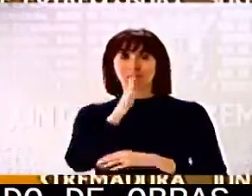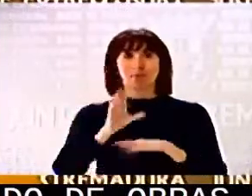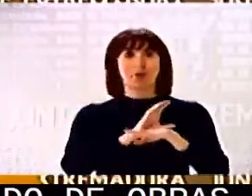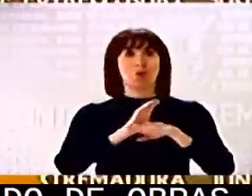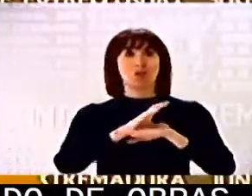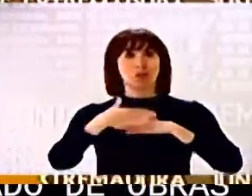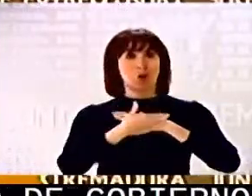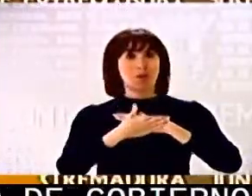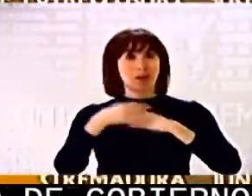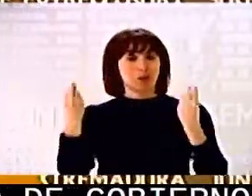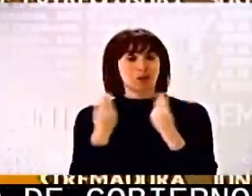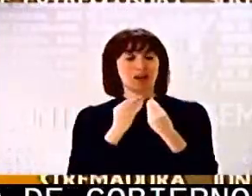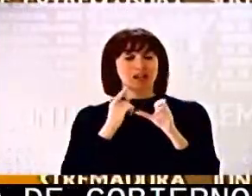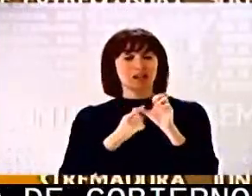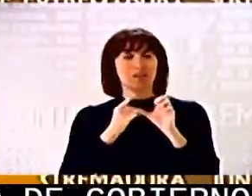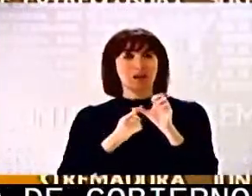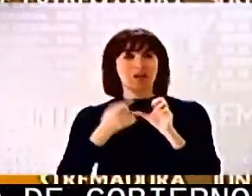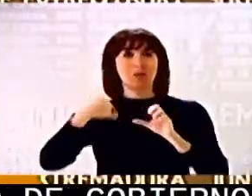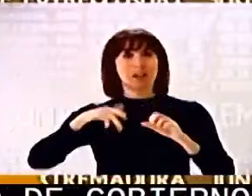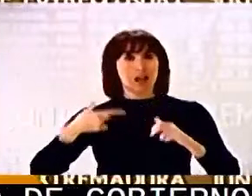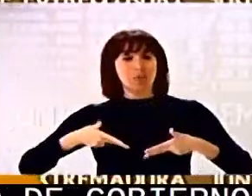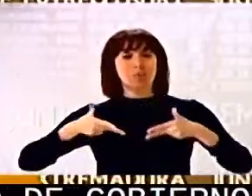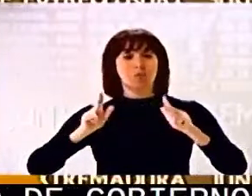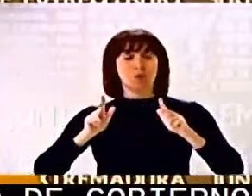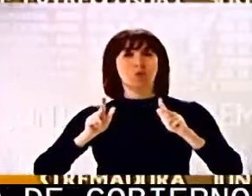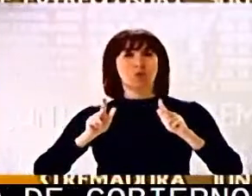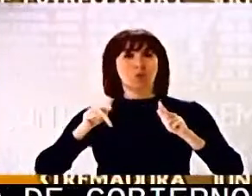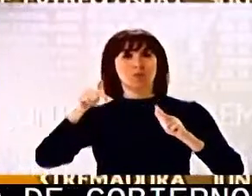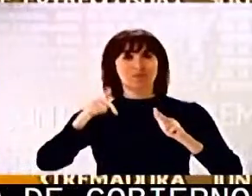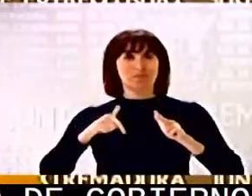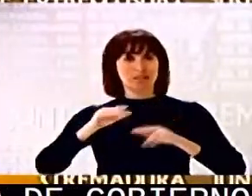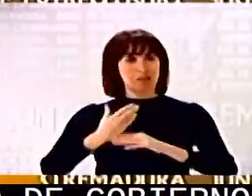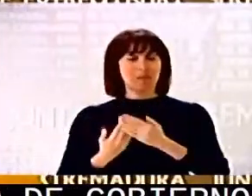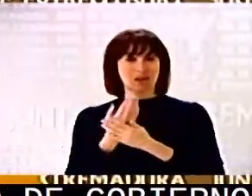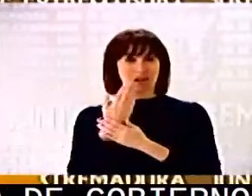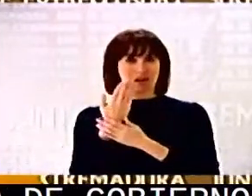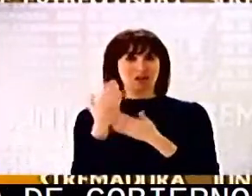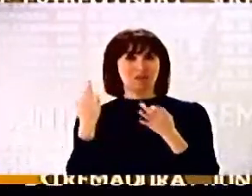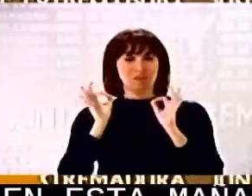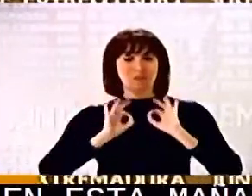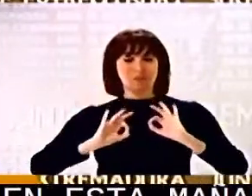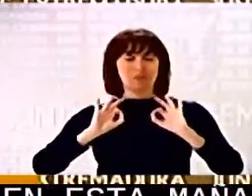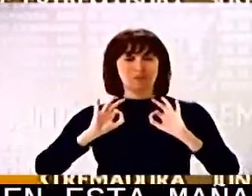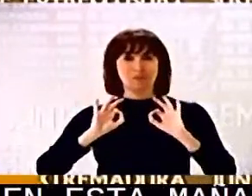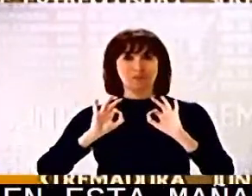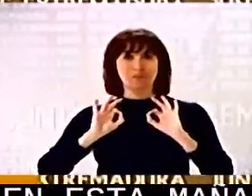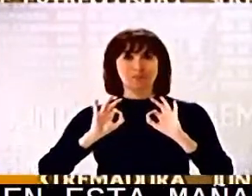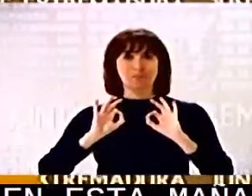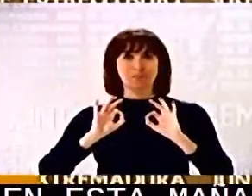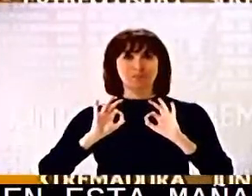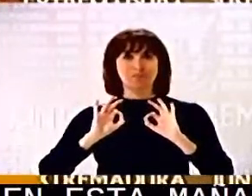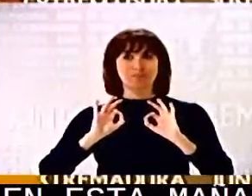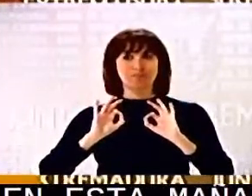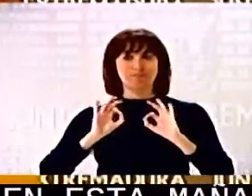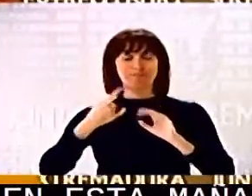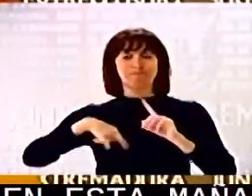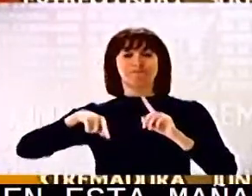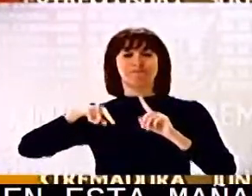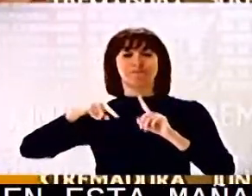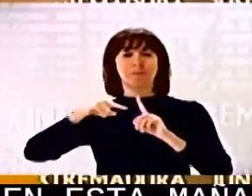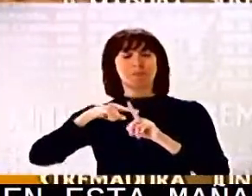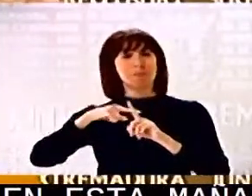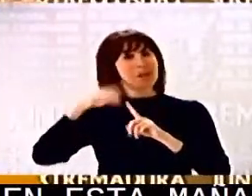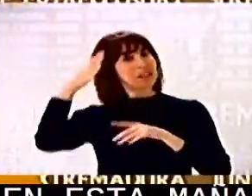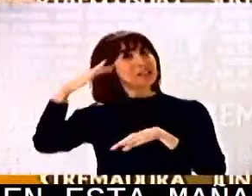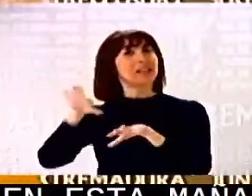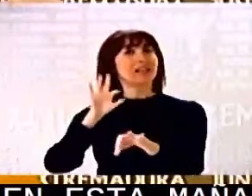de Gobierno de la Junta de Extremadura ha autorizado en esta mañana. En concreto, y sumado a decisiones